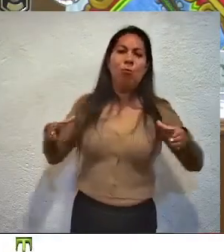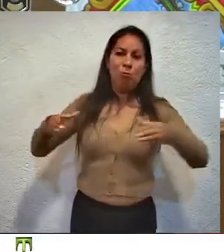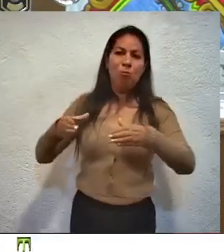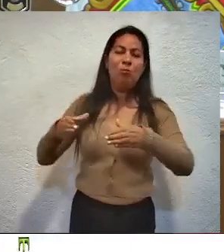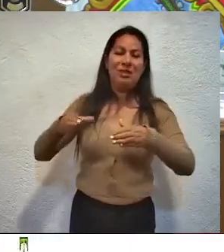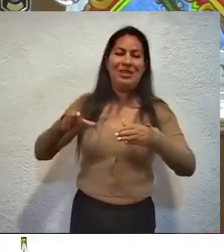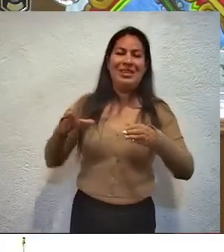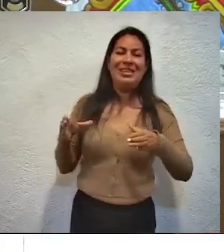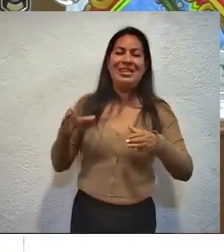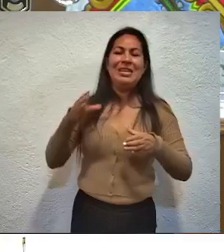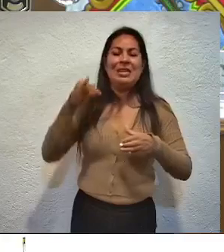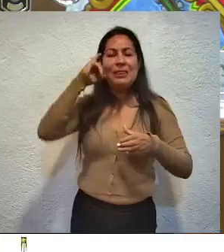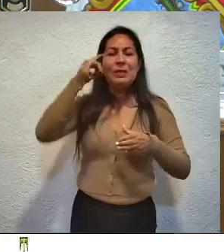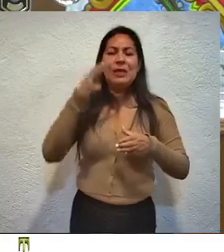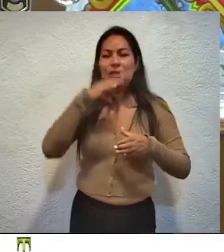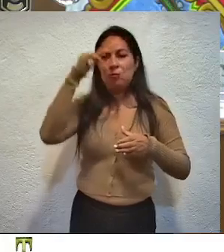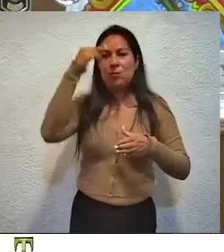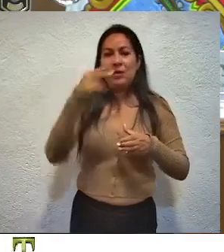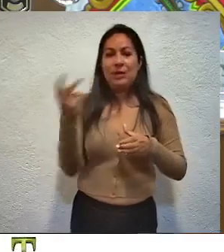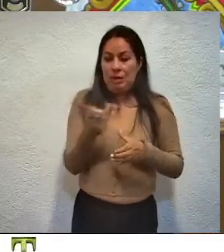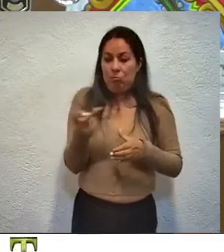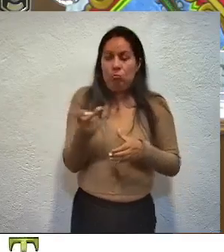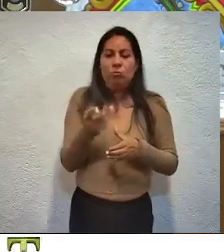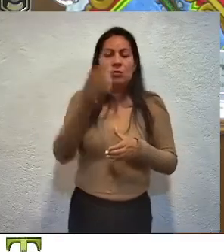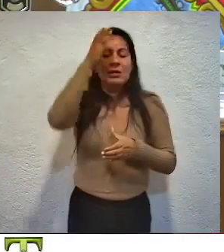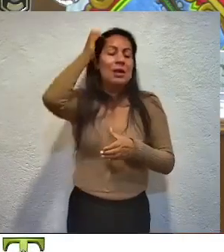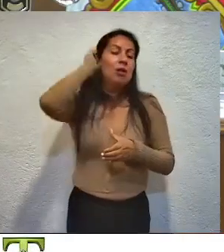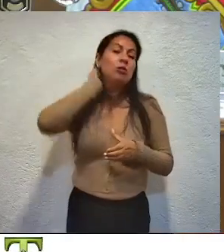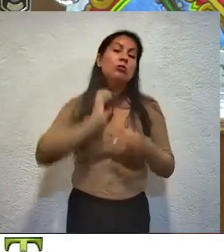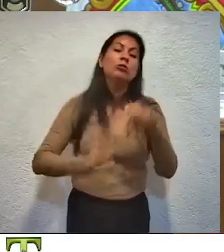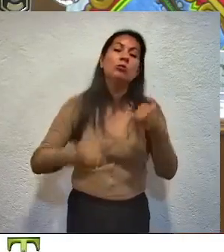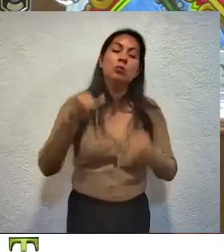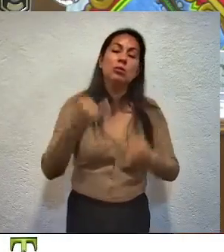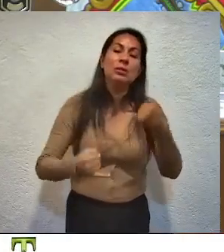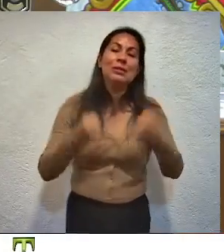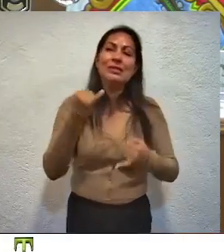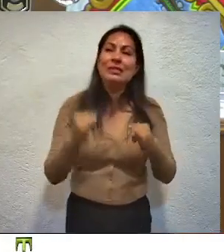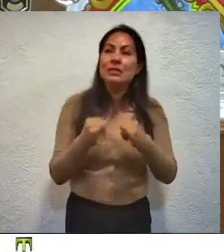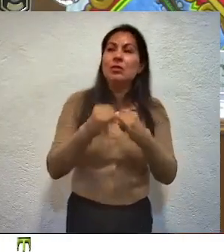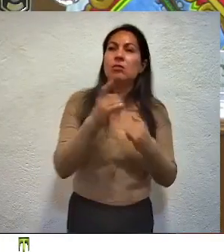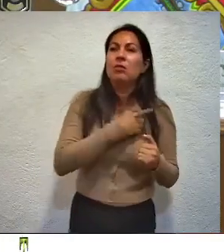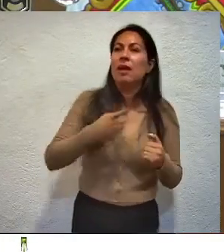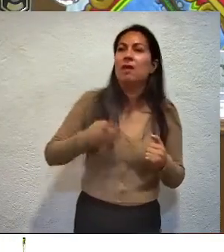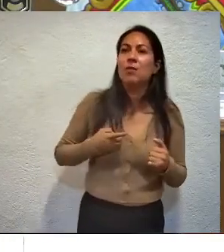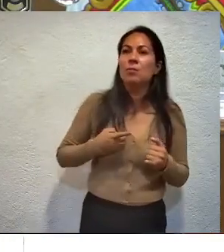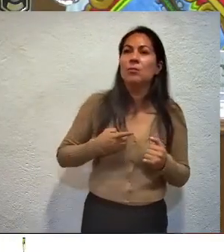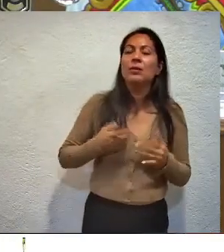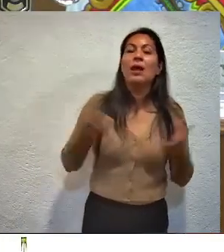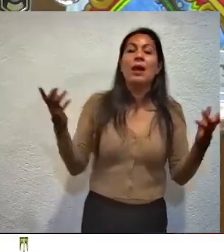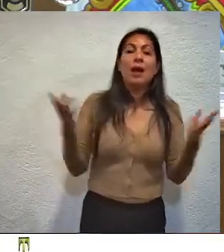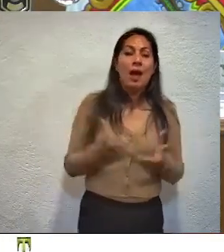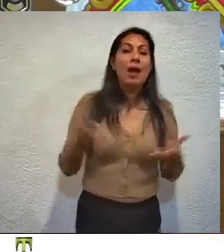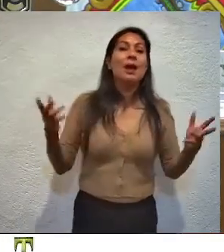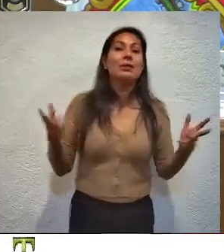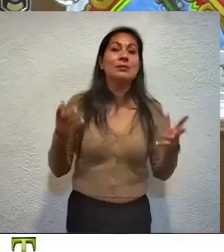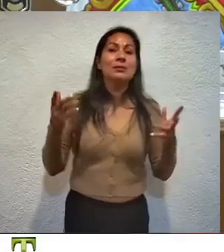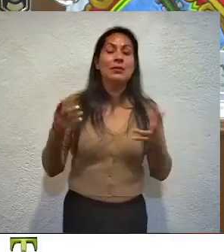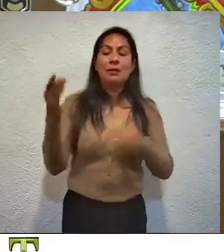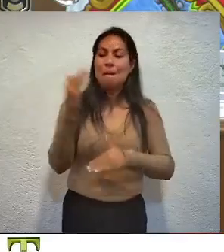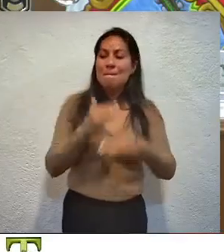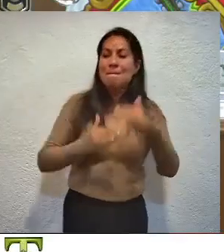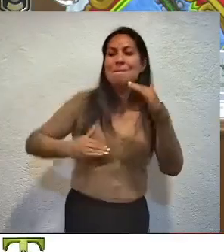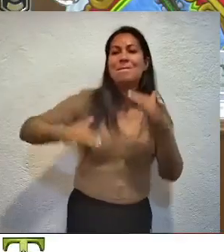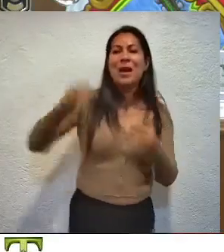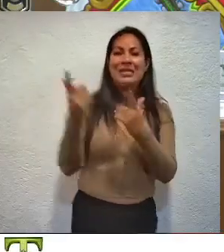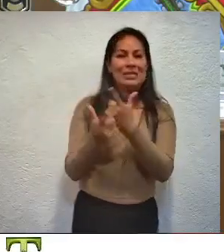indígenas y comunidades afromexicanas, los órganos jurisdiccionales siempre deben o debemos de privilegiar el principio de maximización